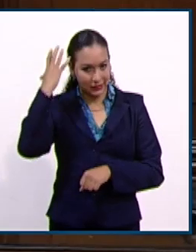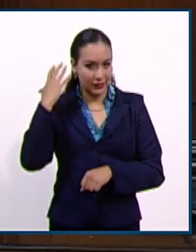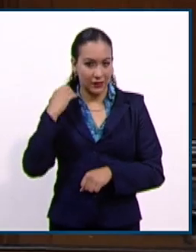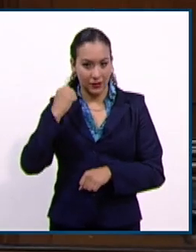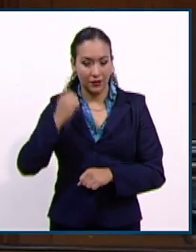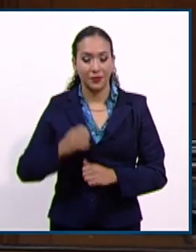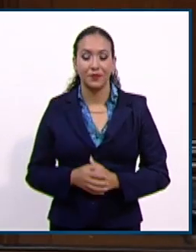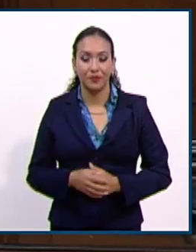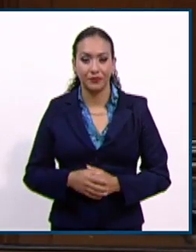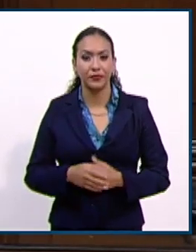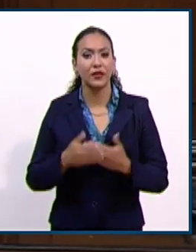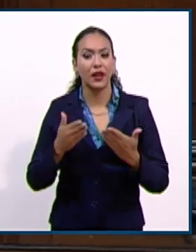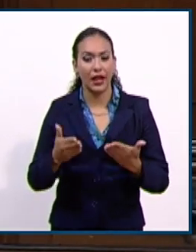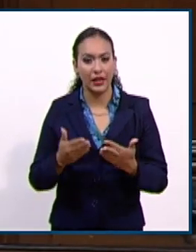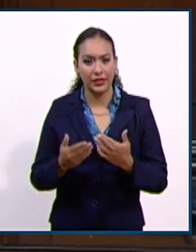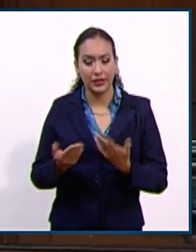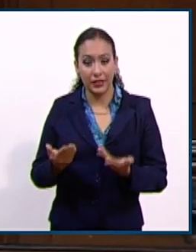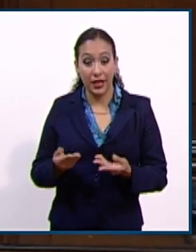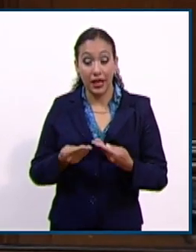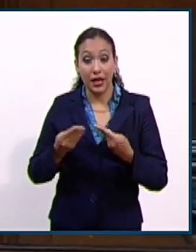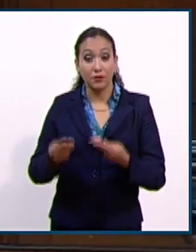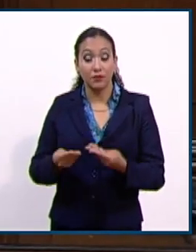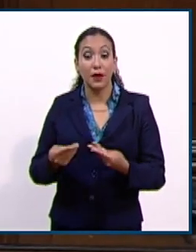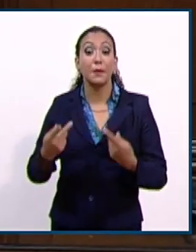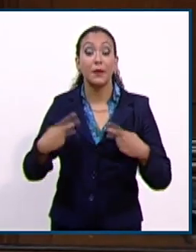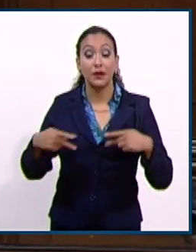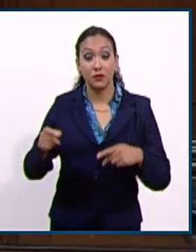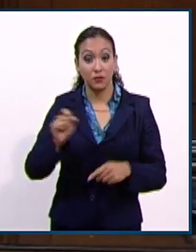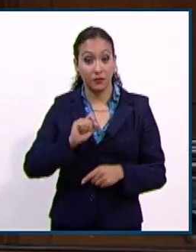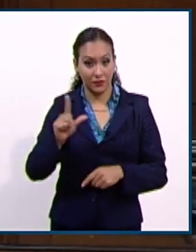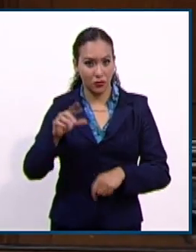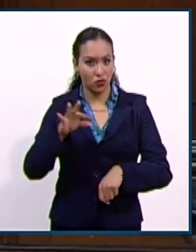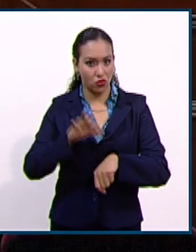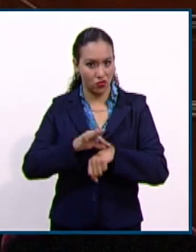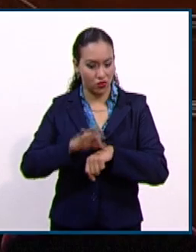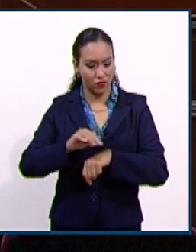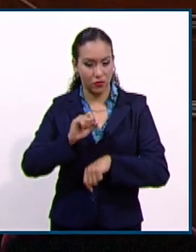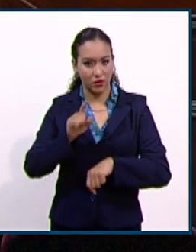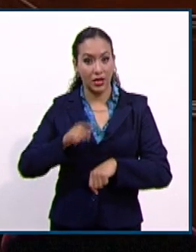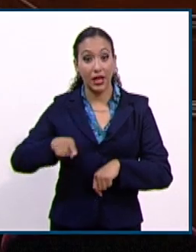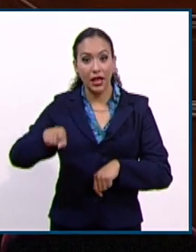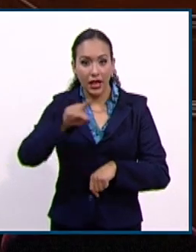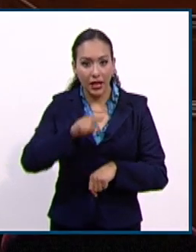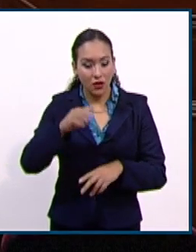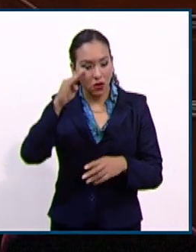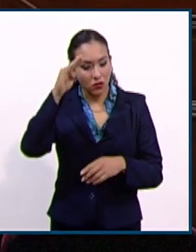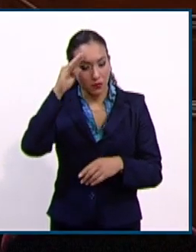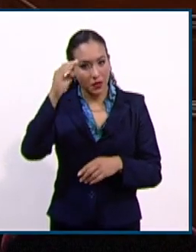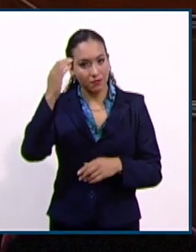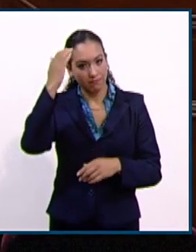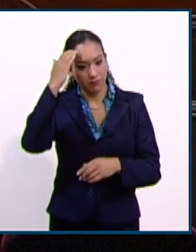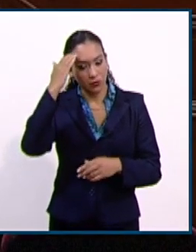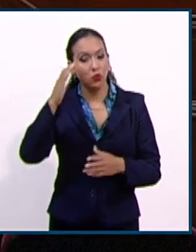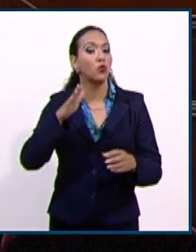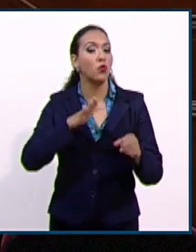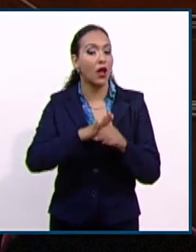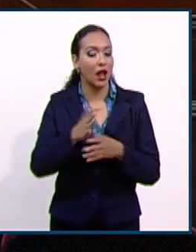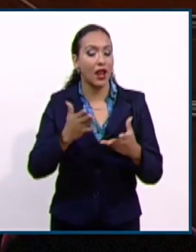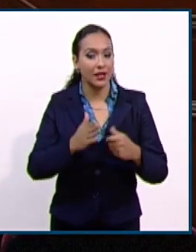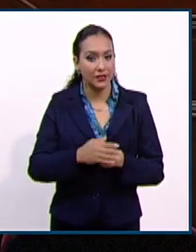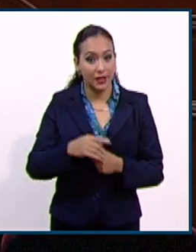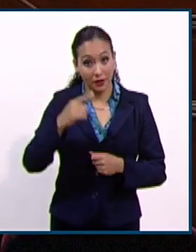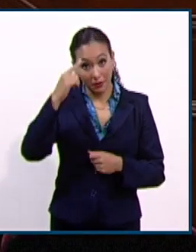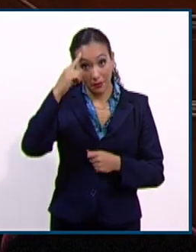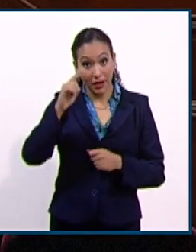la figura jurídica de la objeción de conciencia y permite a los profesionales de la salud se excusen de la prestación de cualquiera de los servicios proporcionados en las